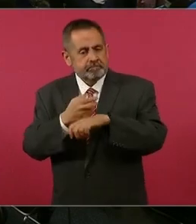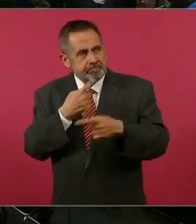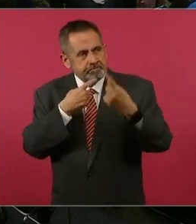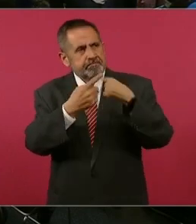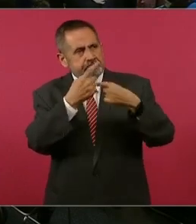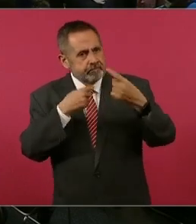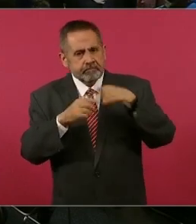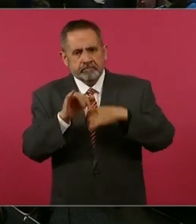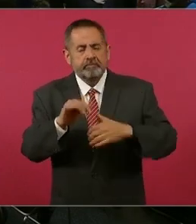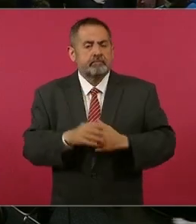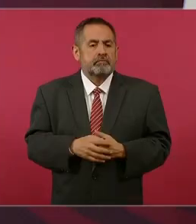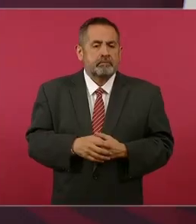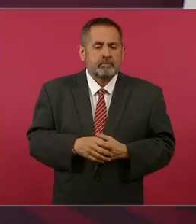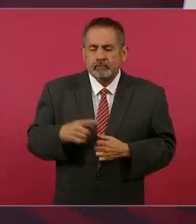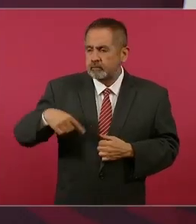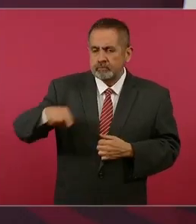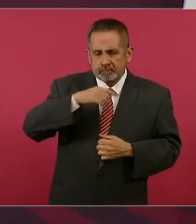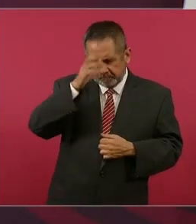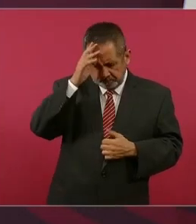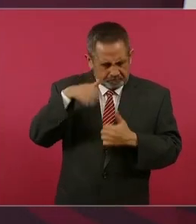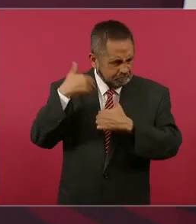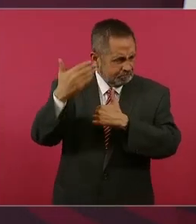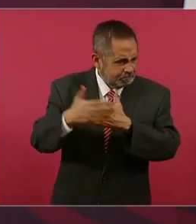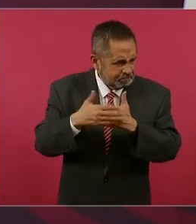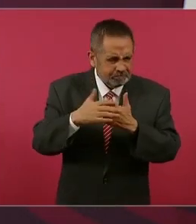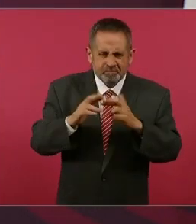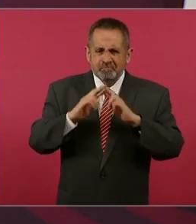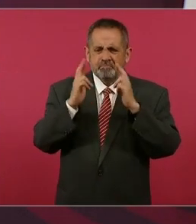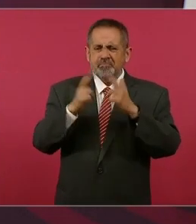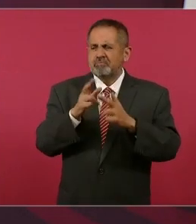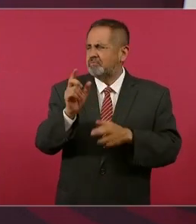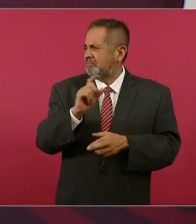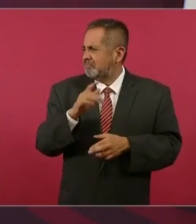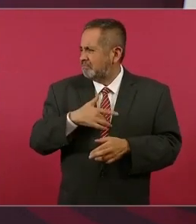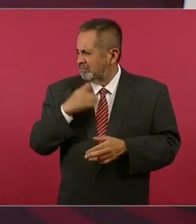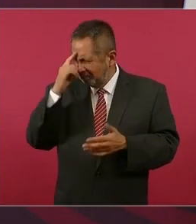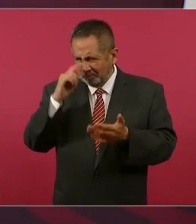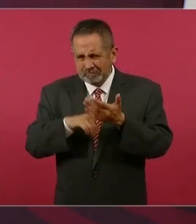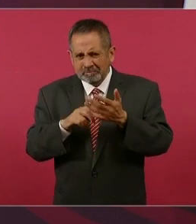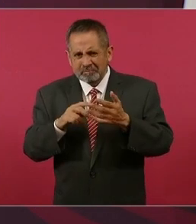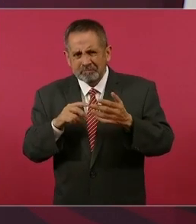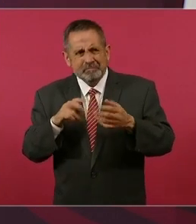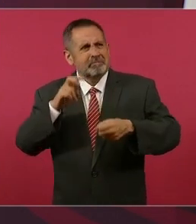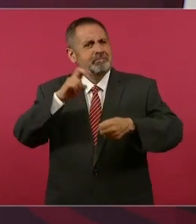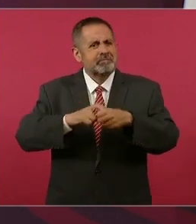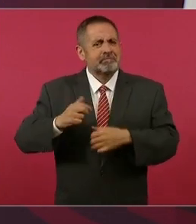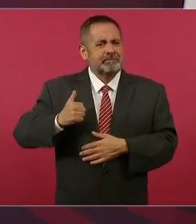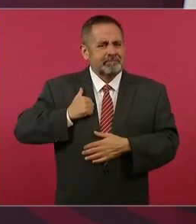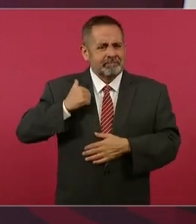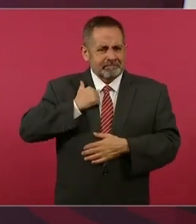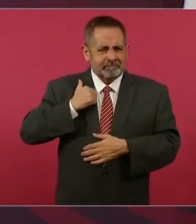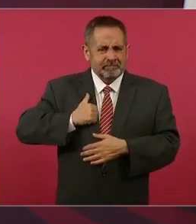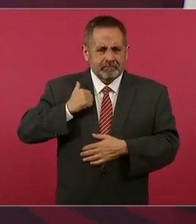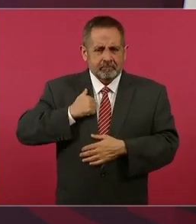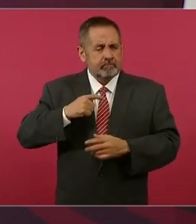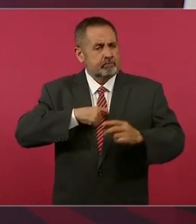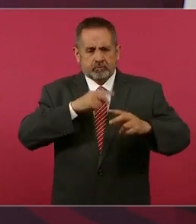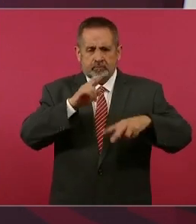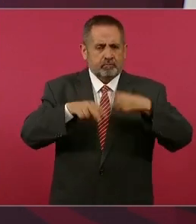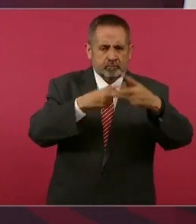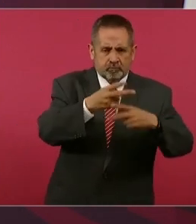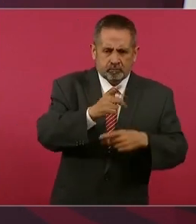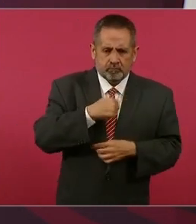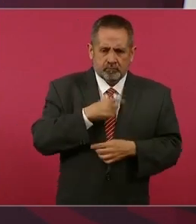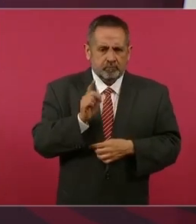se acordó una nueva reunión, creo que se va a celebrar en Canadá. Yo no voy a asistir,